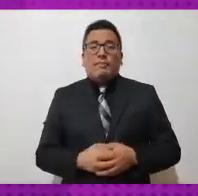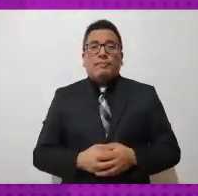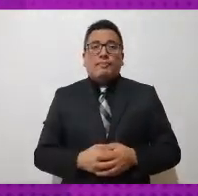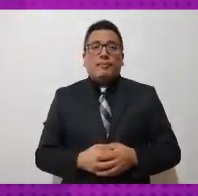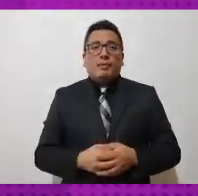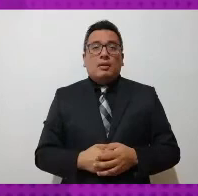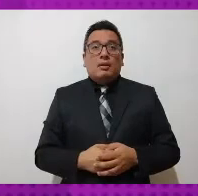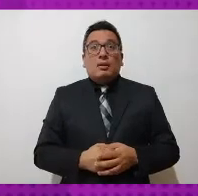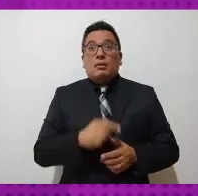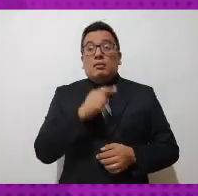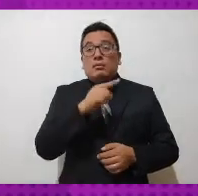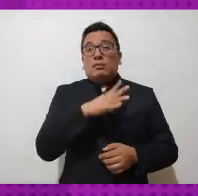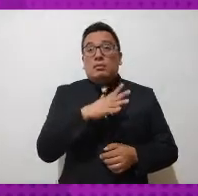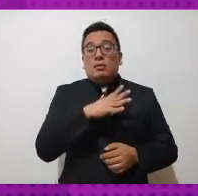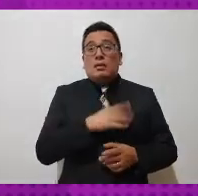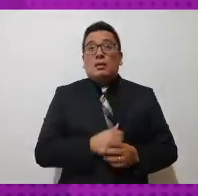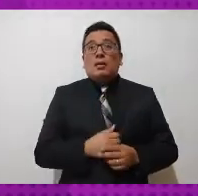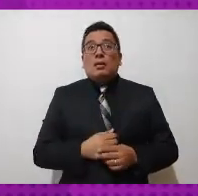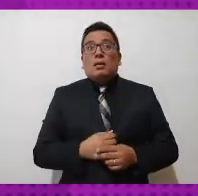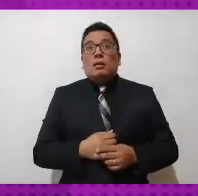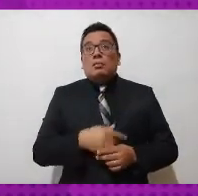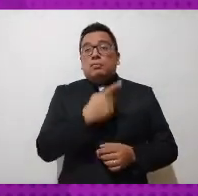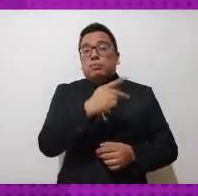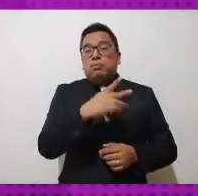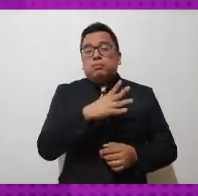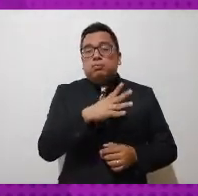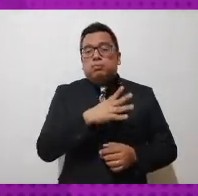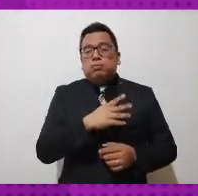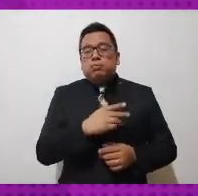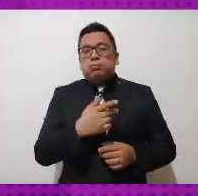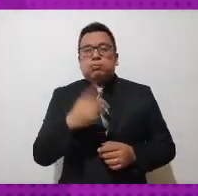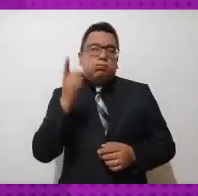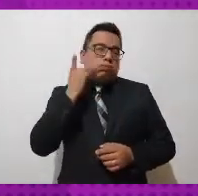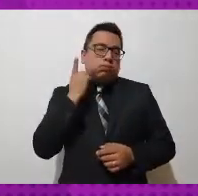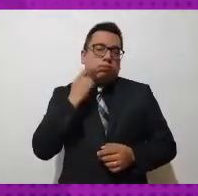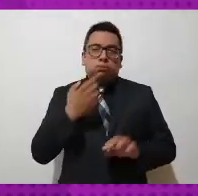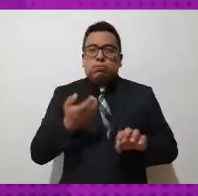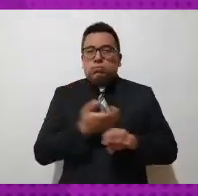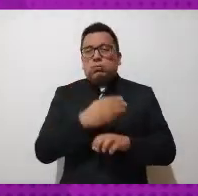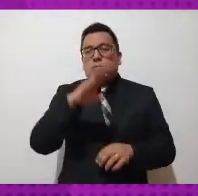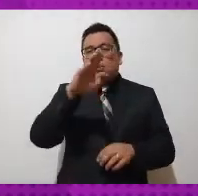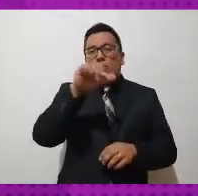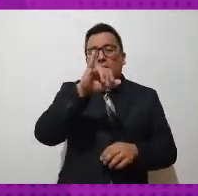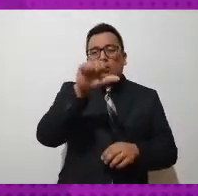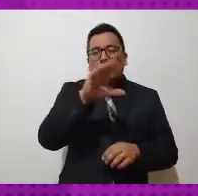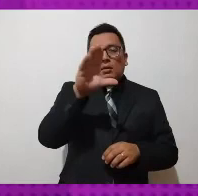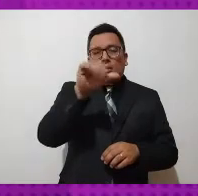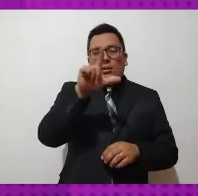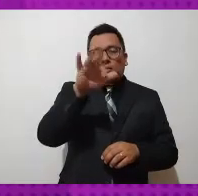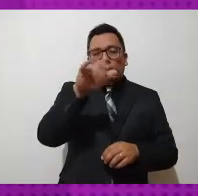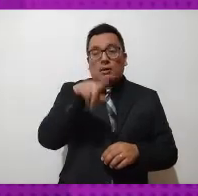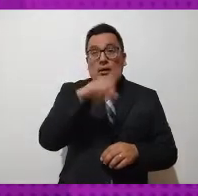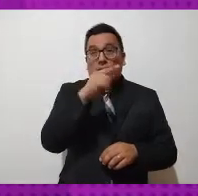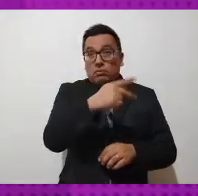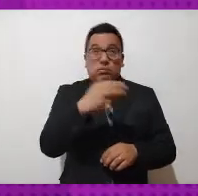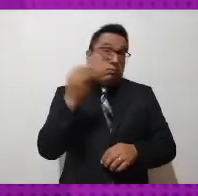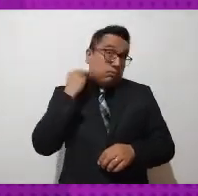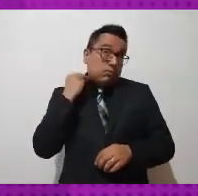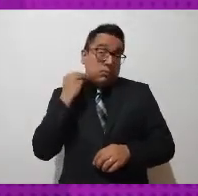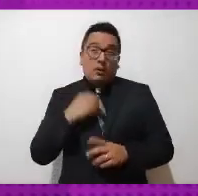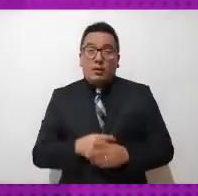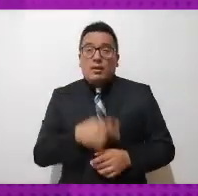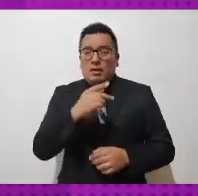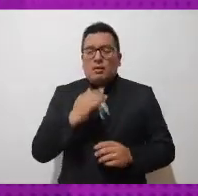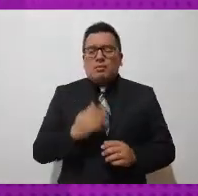si bien esto lo realizó por el estado de Baja California, hay que resaltar que ella, siendo abogada de profesión, sobresale por su